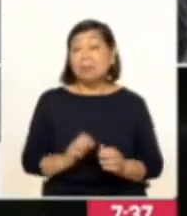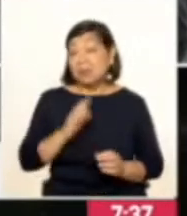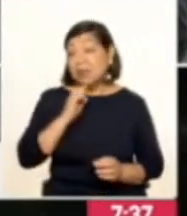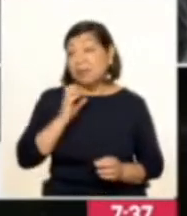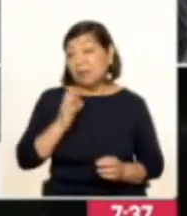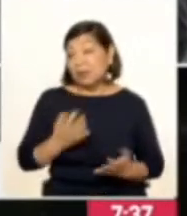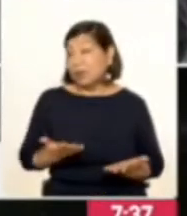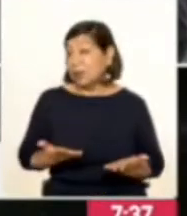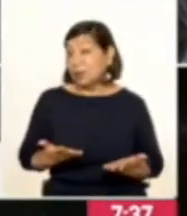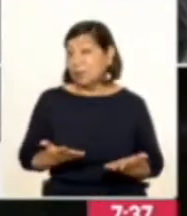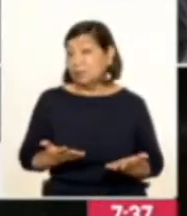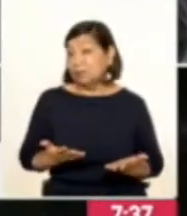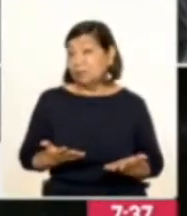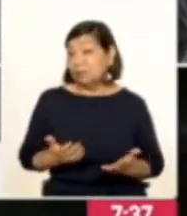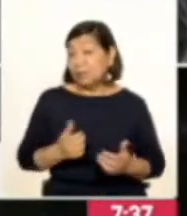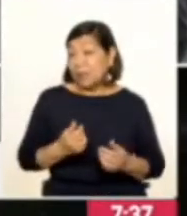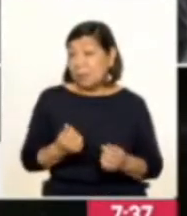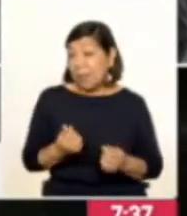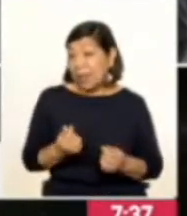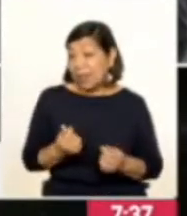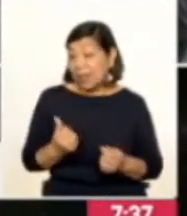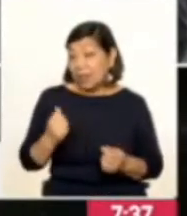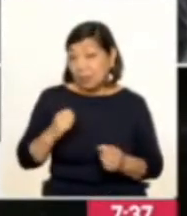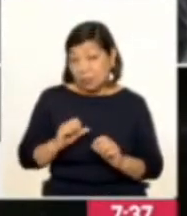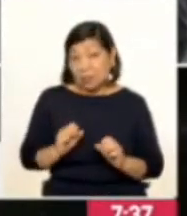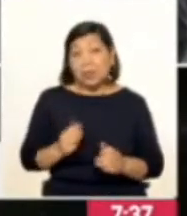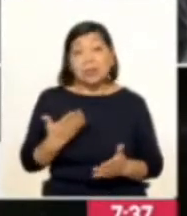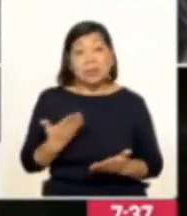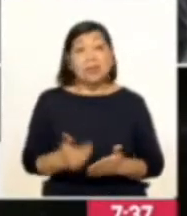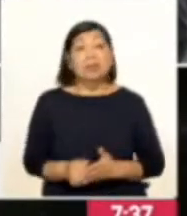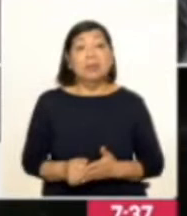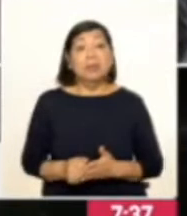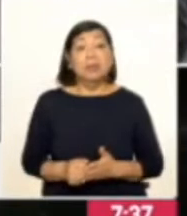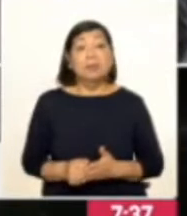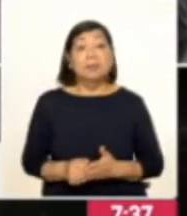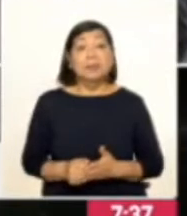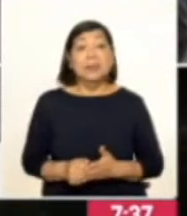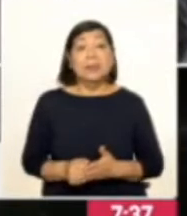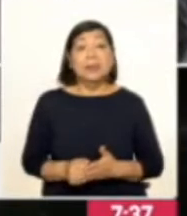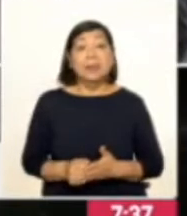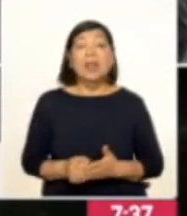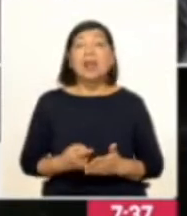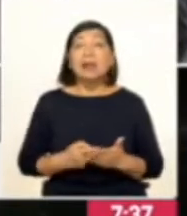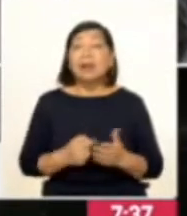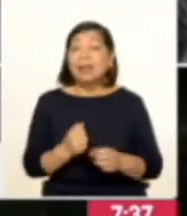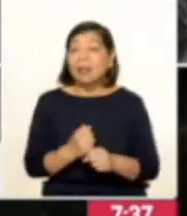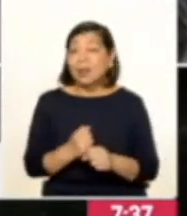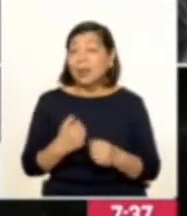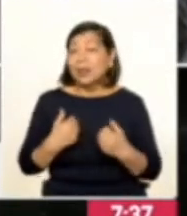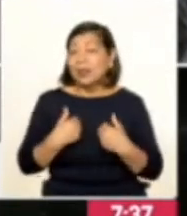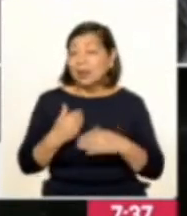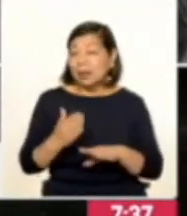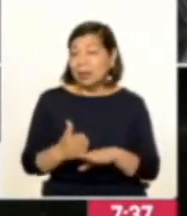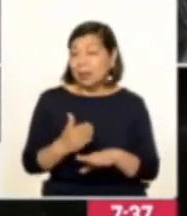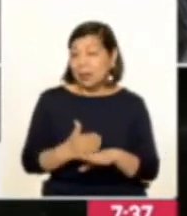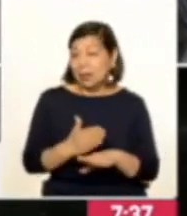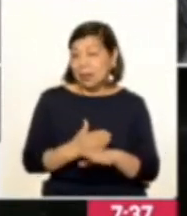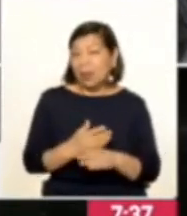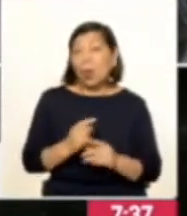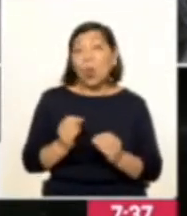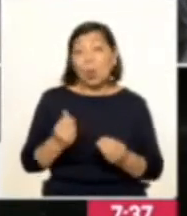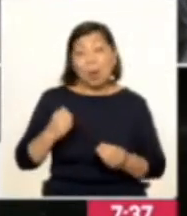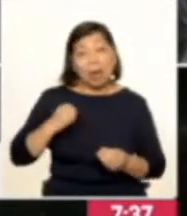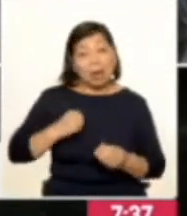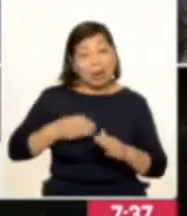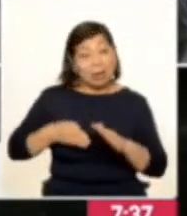bien es cierto no no se afecta el erario nacional Hay que ser conscientes de la naturaleza de las actividades que uno debe desarrollar como alcalde